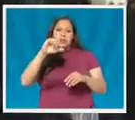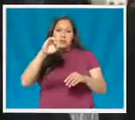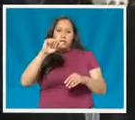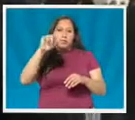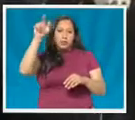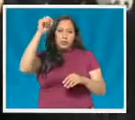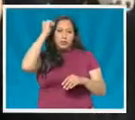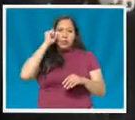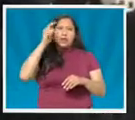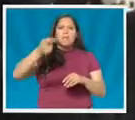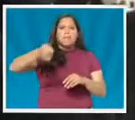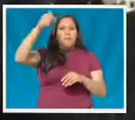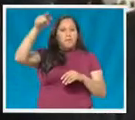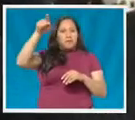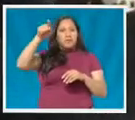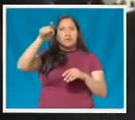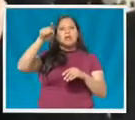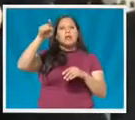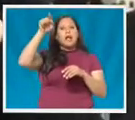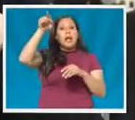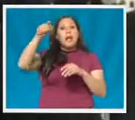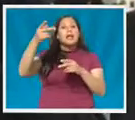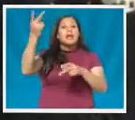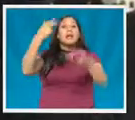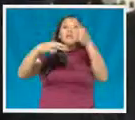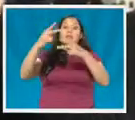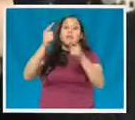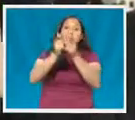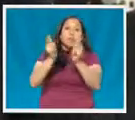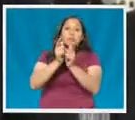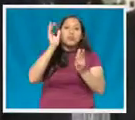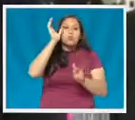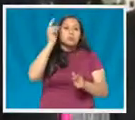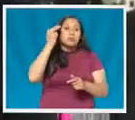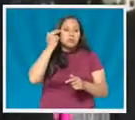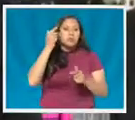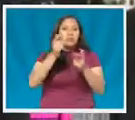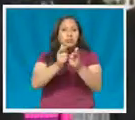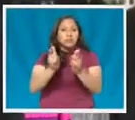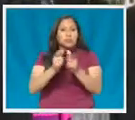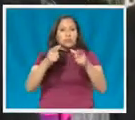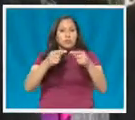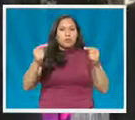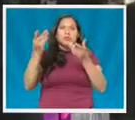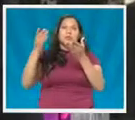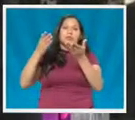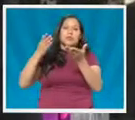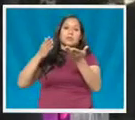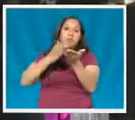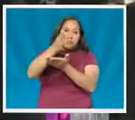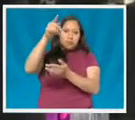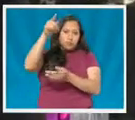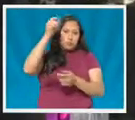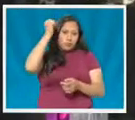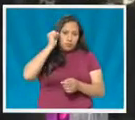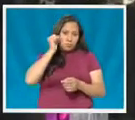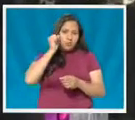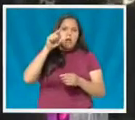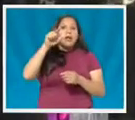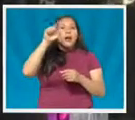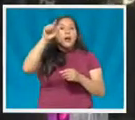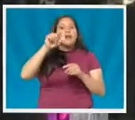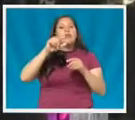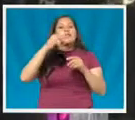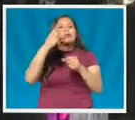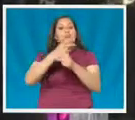es ahí donde, Sinaloa, Torreón, donde llegan los grupos chinos y japoneses. Llega prácticamente después de la